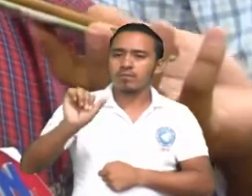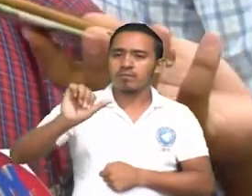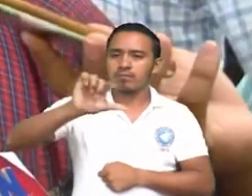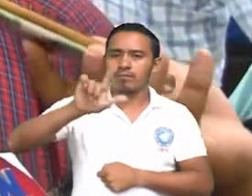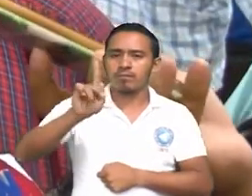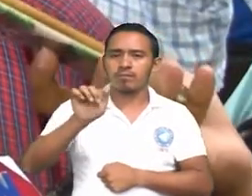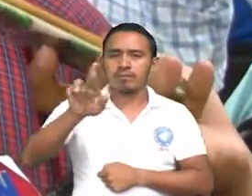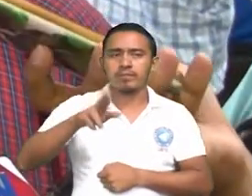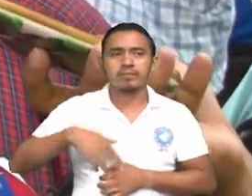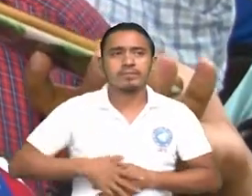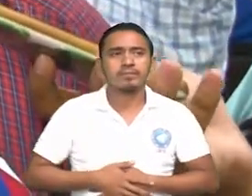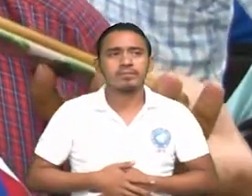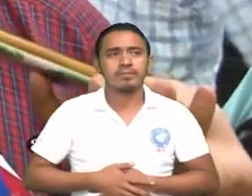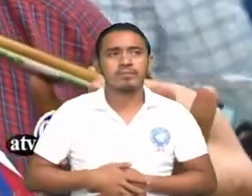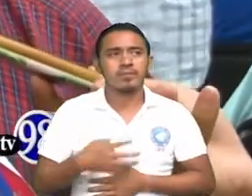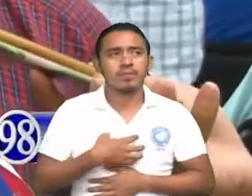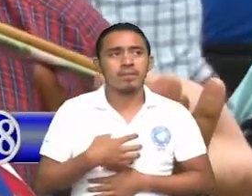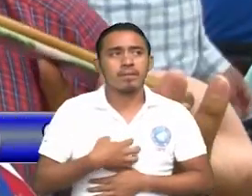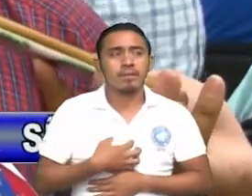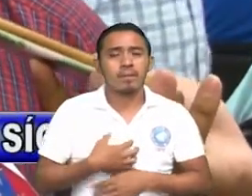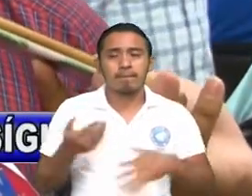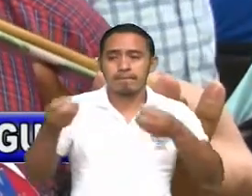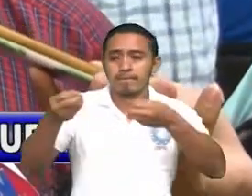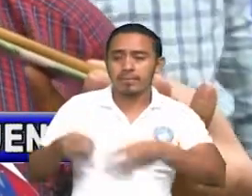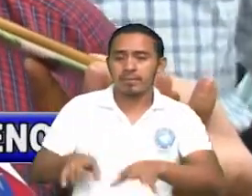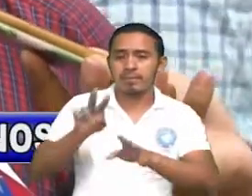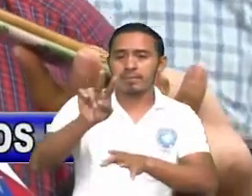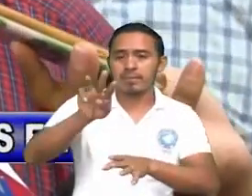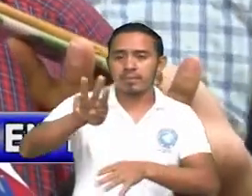en su ejército que perdieron 23